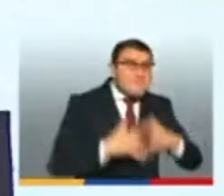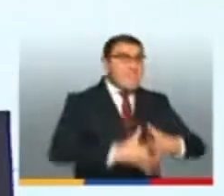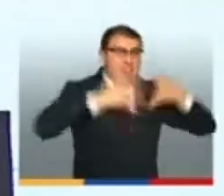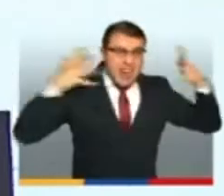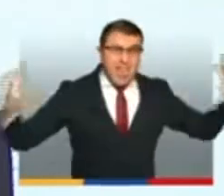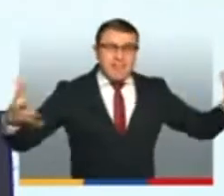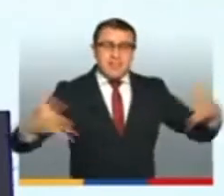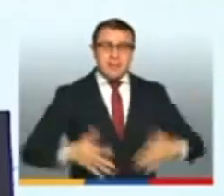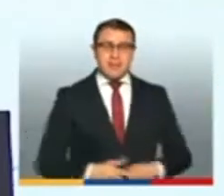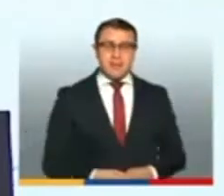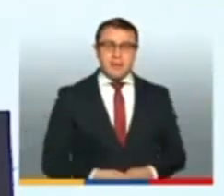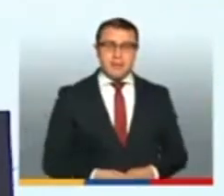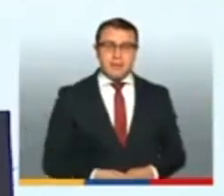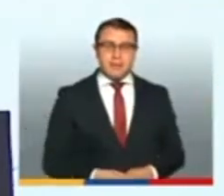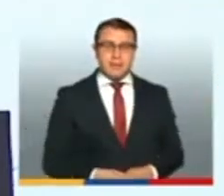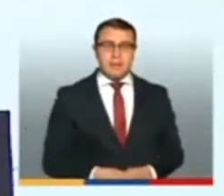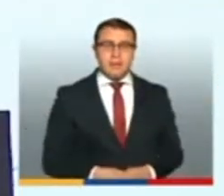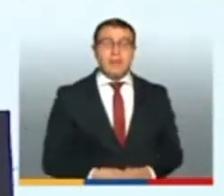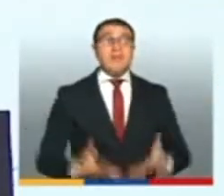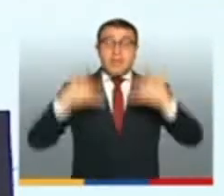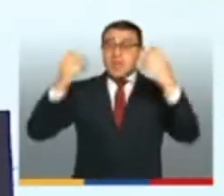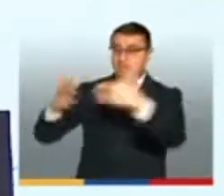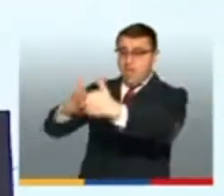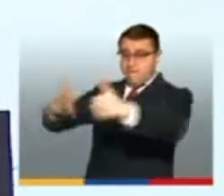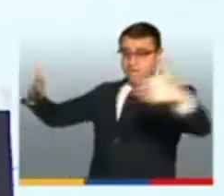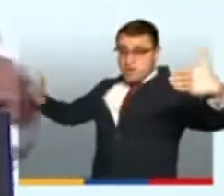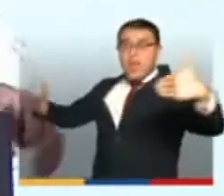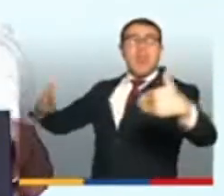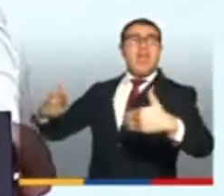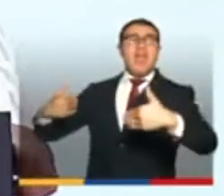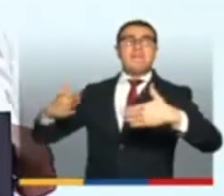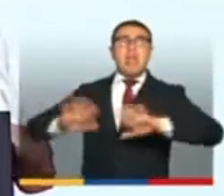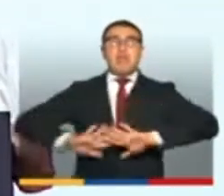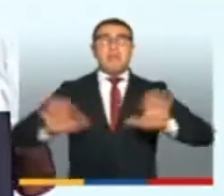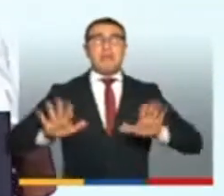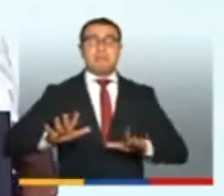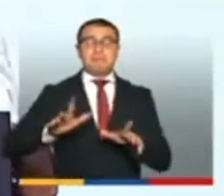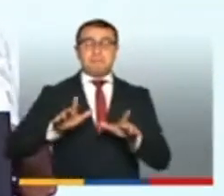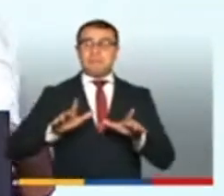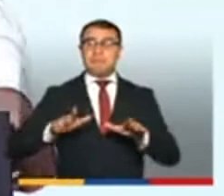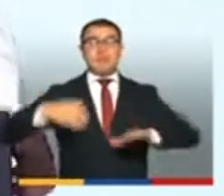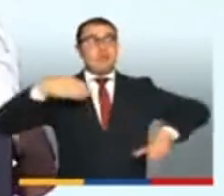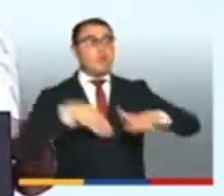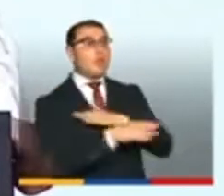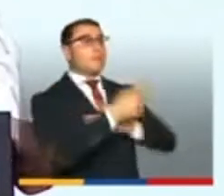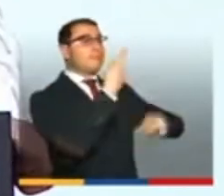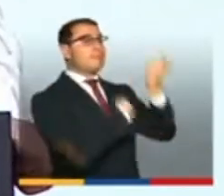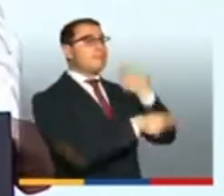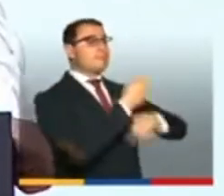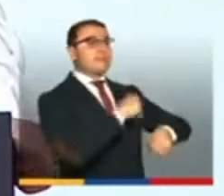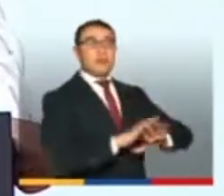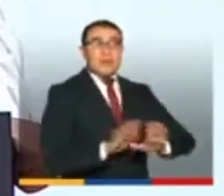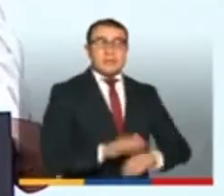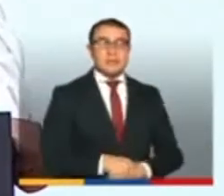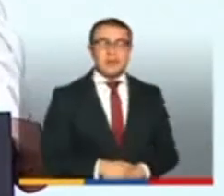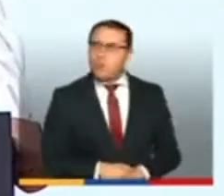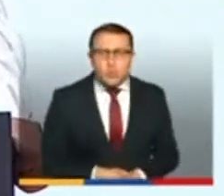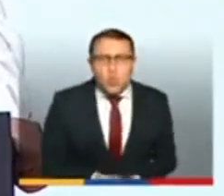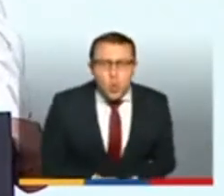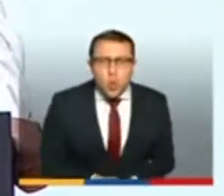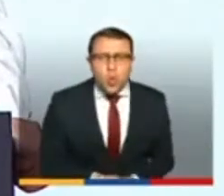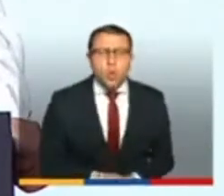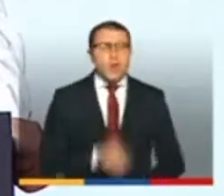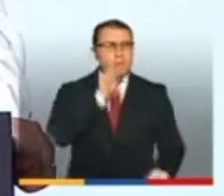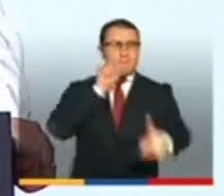lograr que la frontera no sea simplemente un paso de comerciante sino sea además un